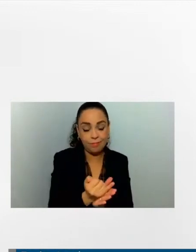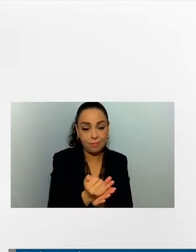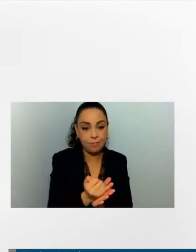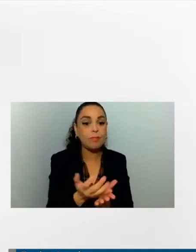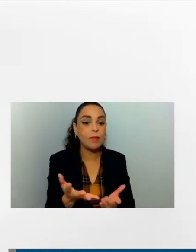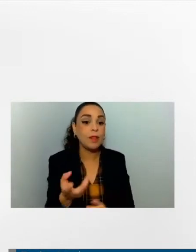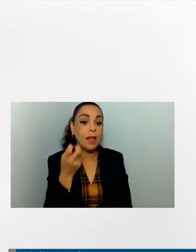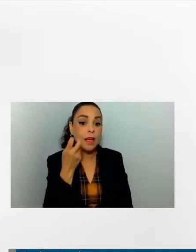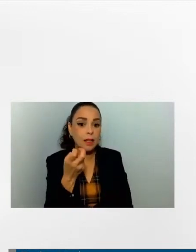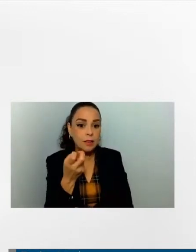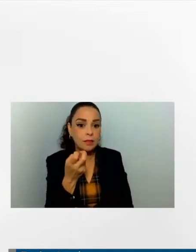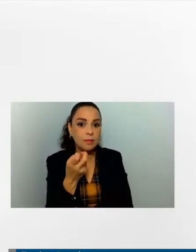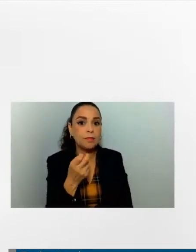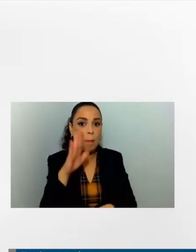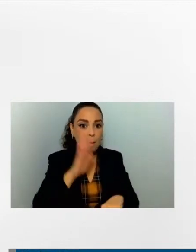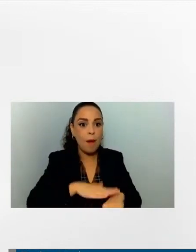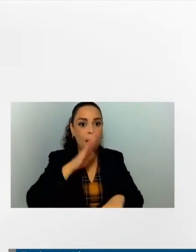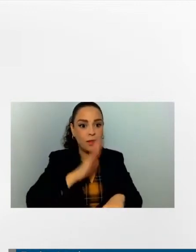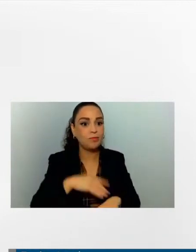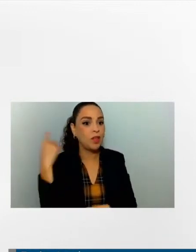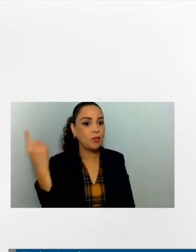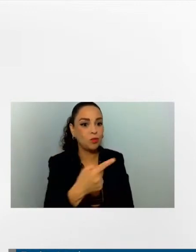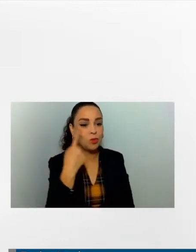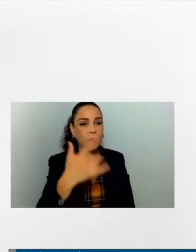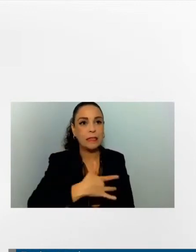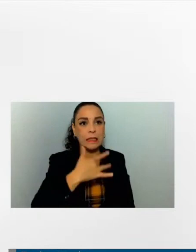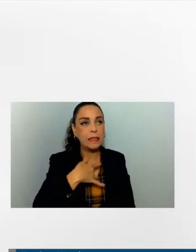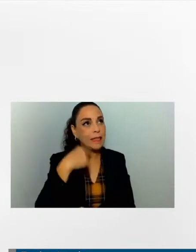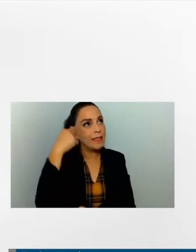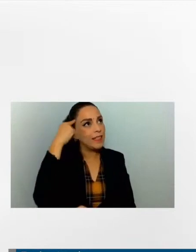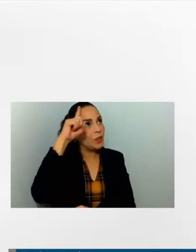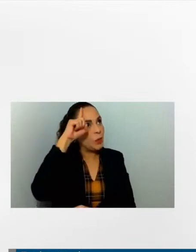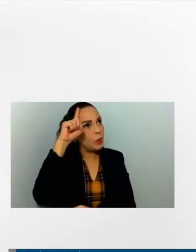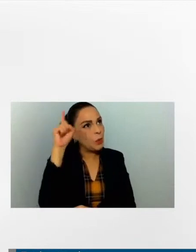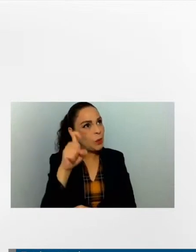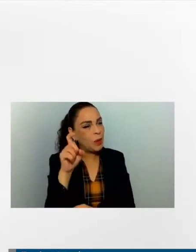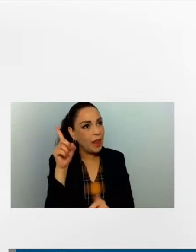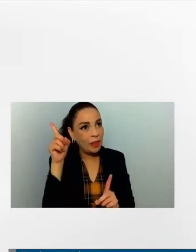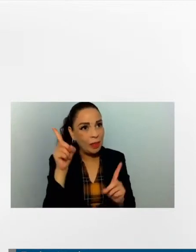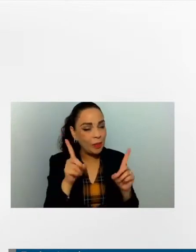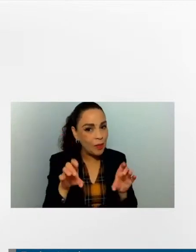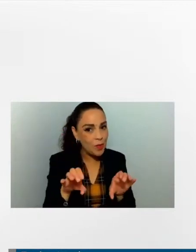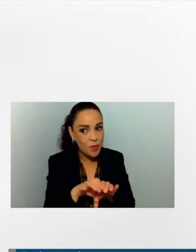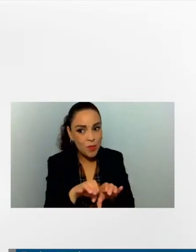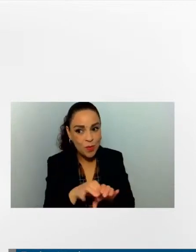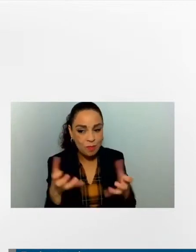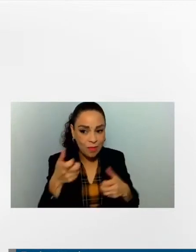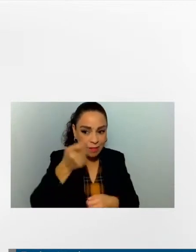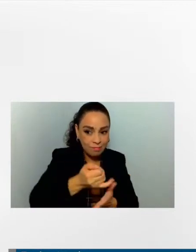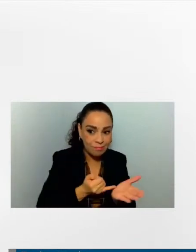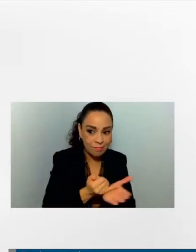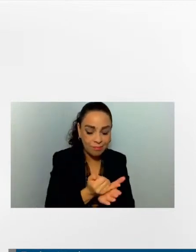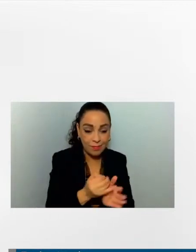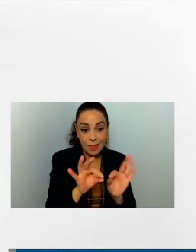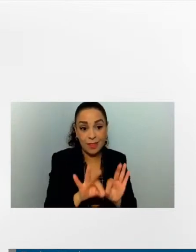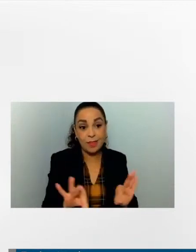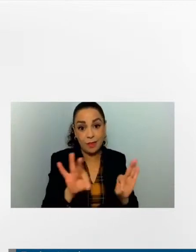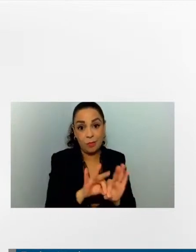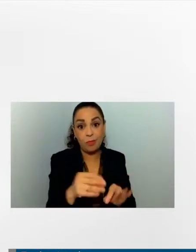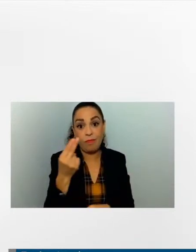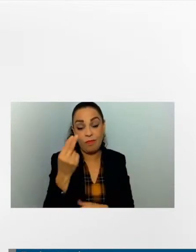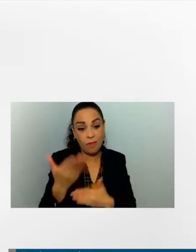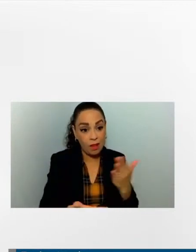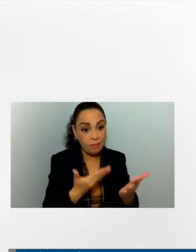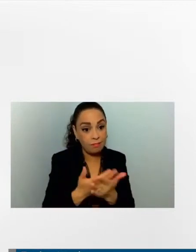que más ha generado dudas, ¿no? Porque, y que también, pues, ahí como ponerlo sobre la mesa para discusión, ¿no? Porque al